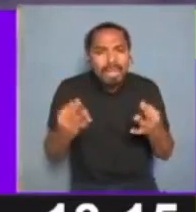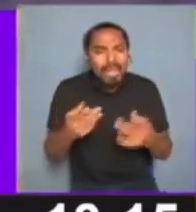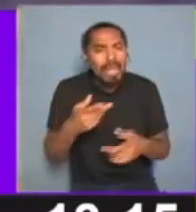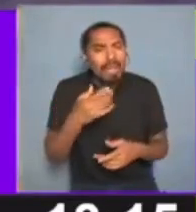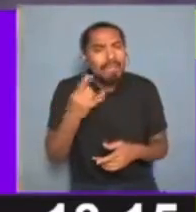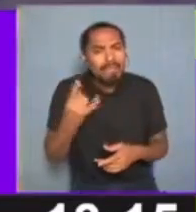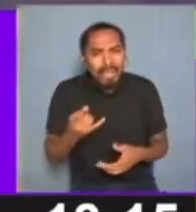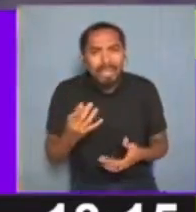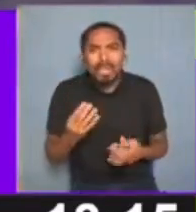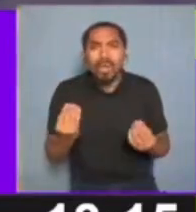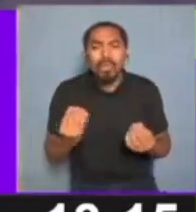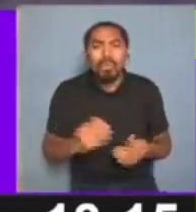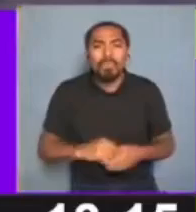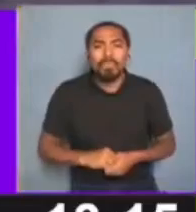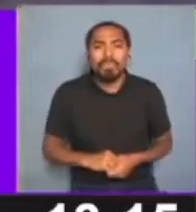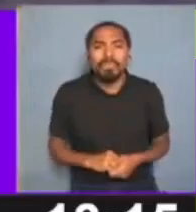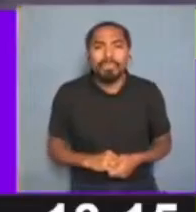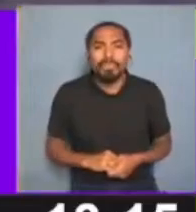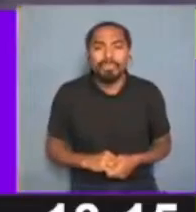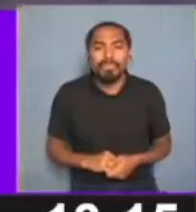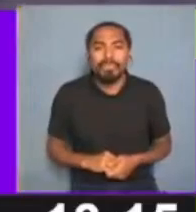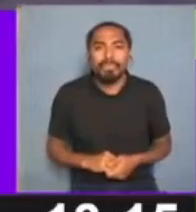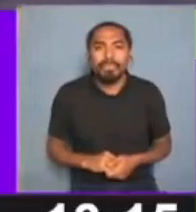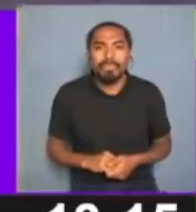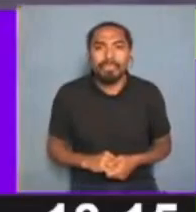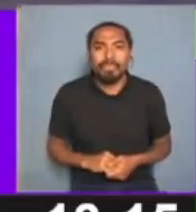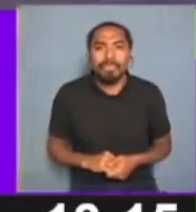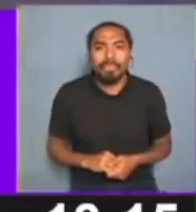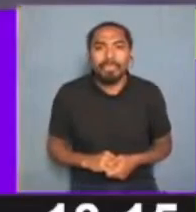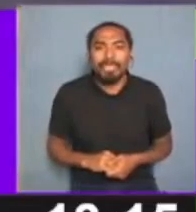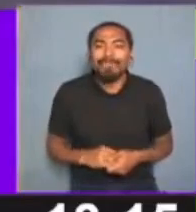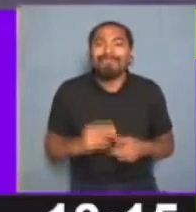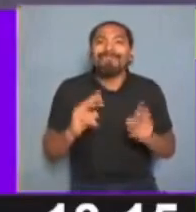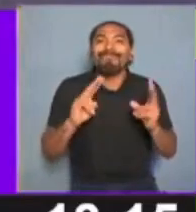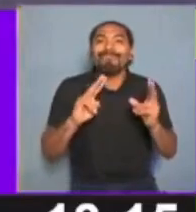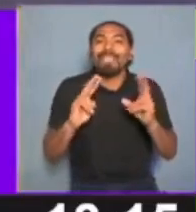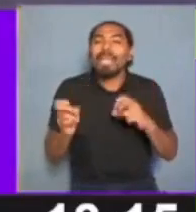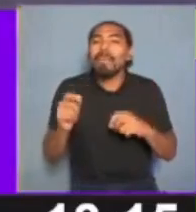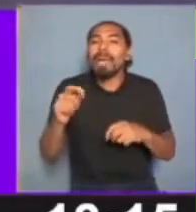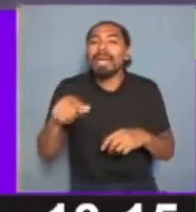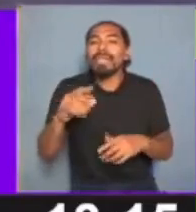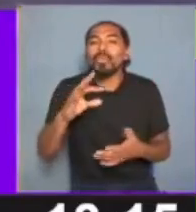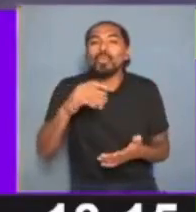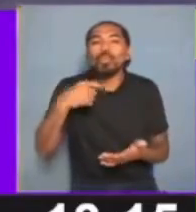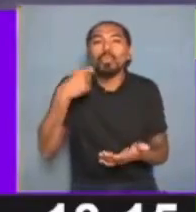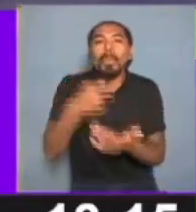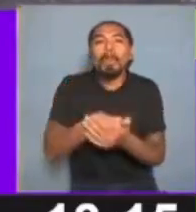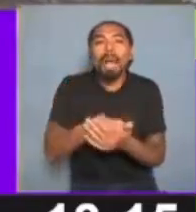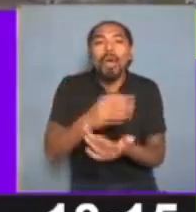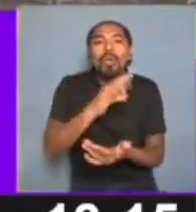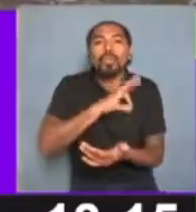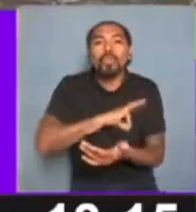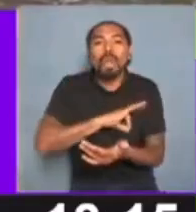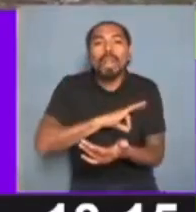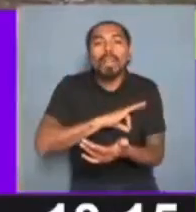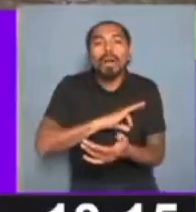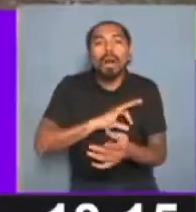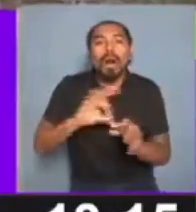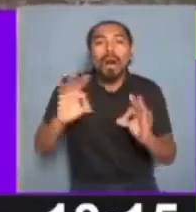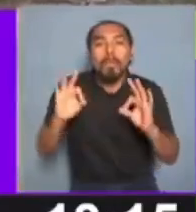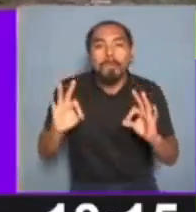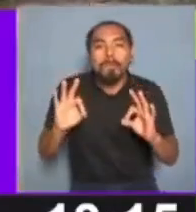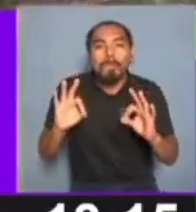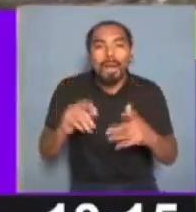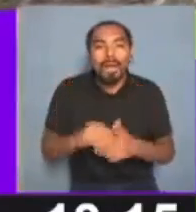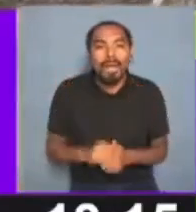los trabajadores también. El tema es la liquidación, Mariana, según nos dicen, de que eso tiene que